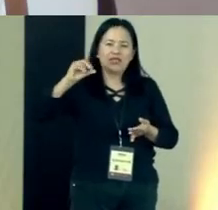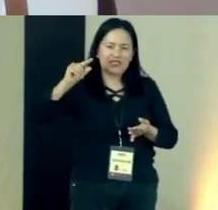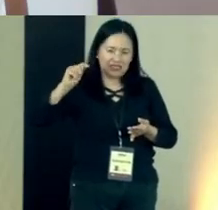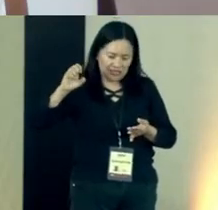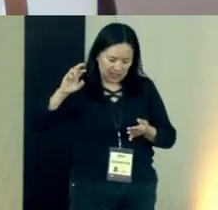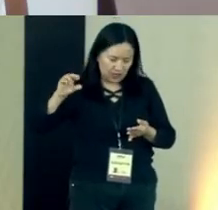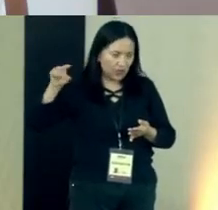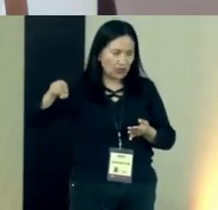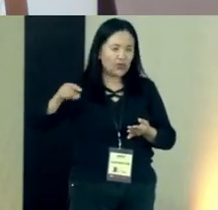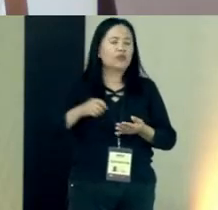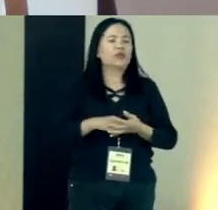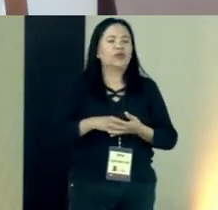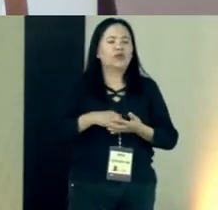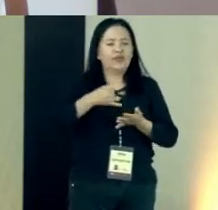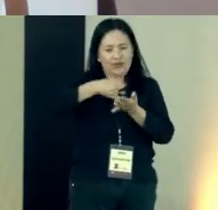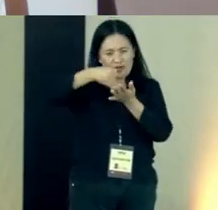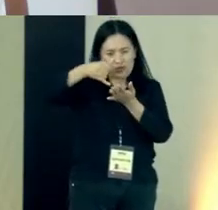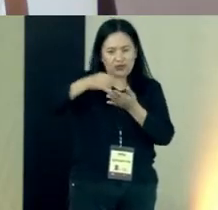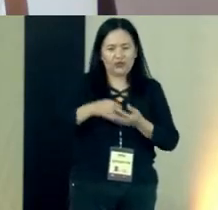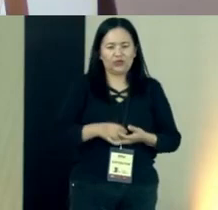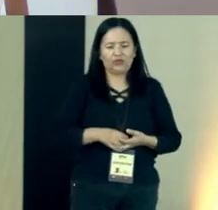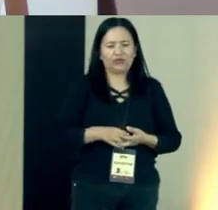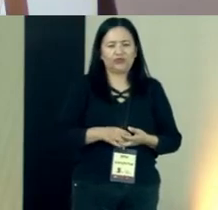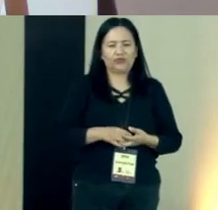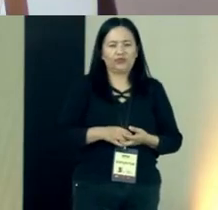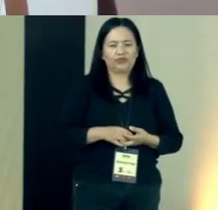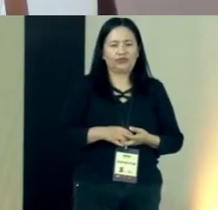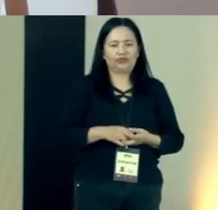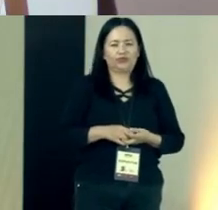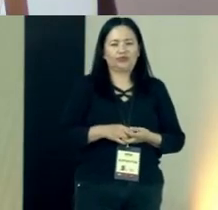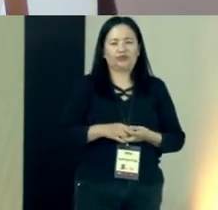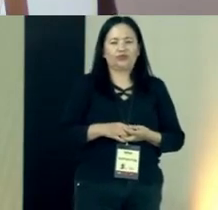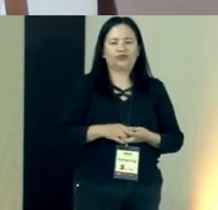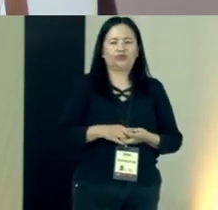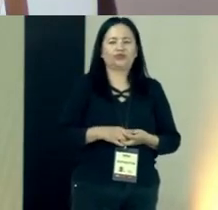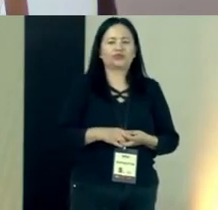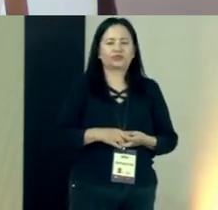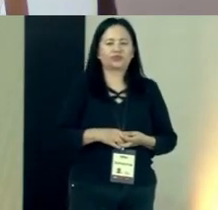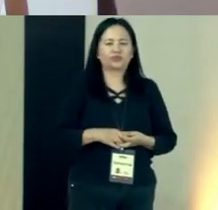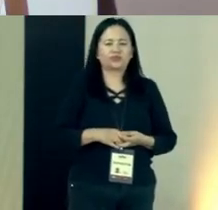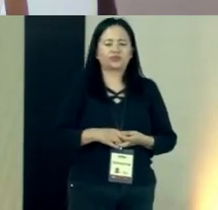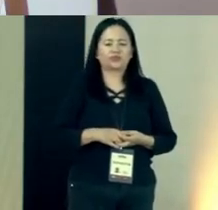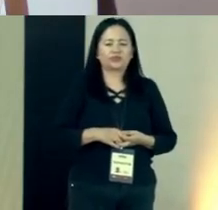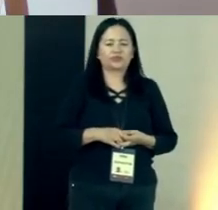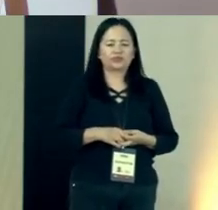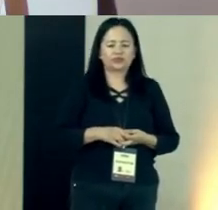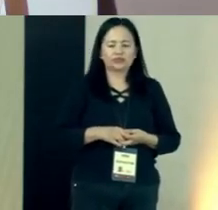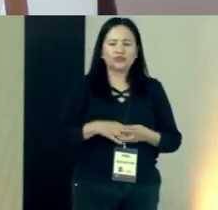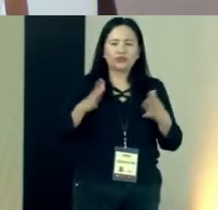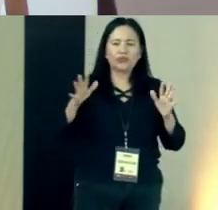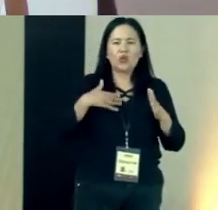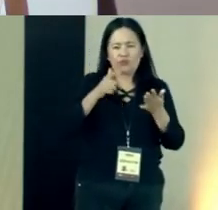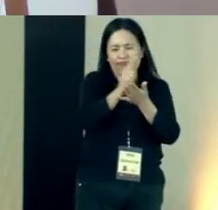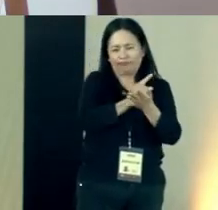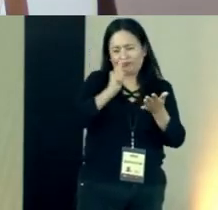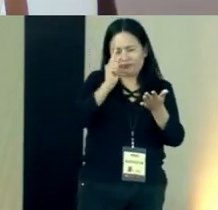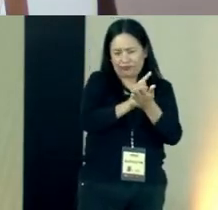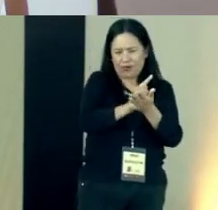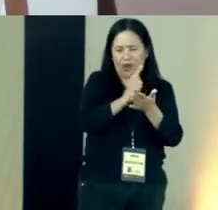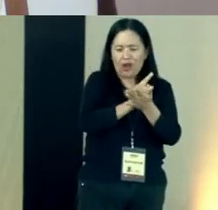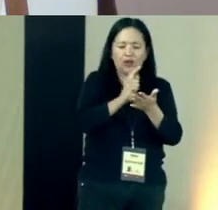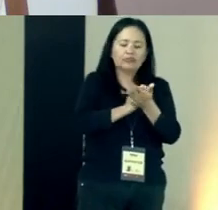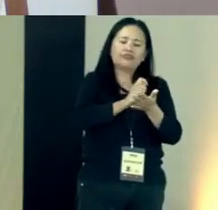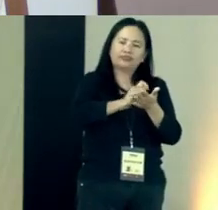la ley del vientre libre, que además de una serie de derechos que se escribían, que constaban ya